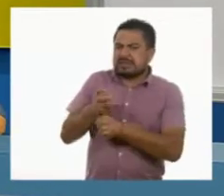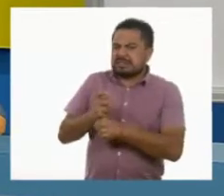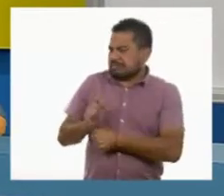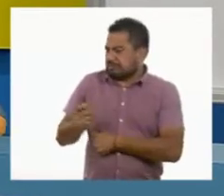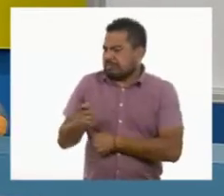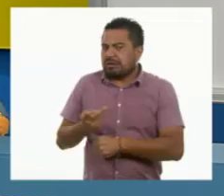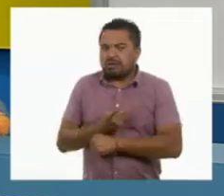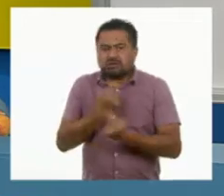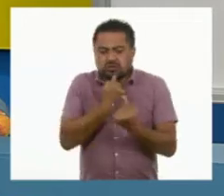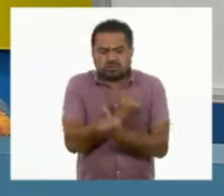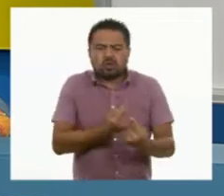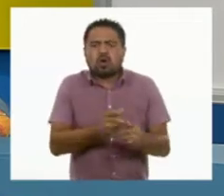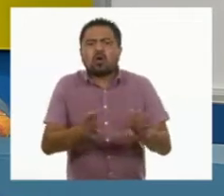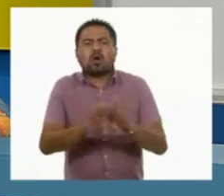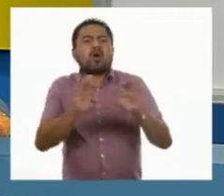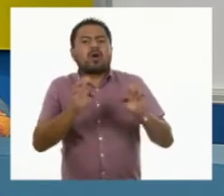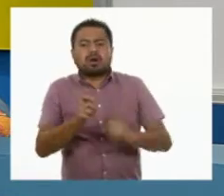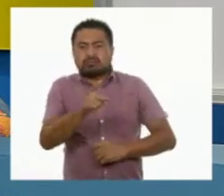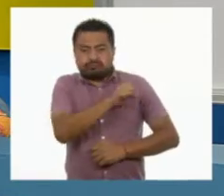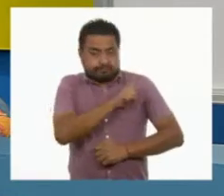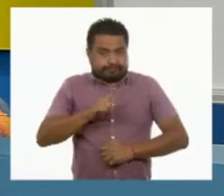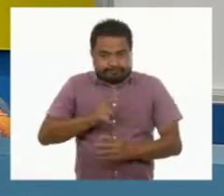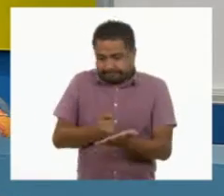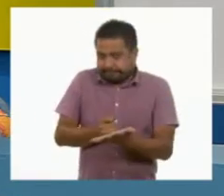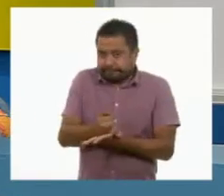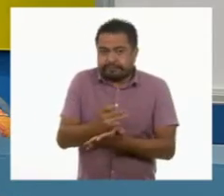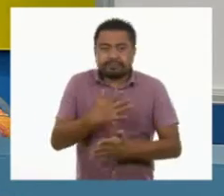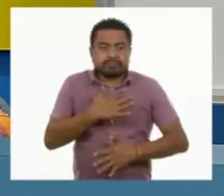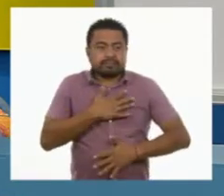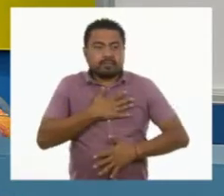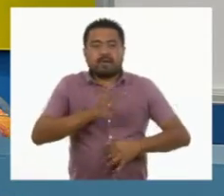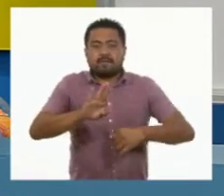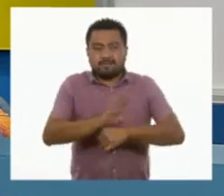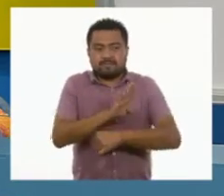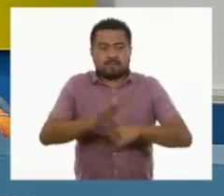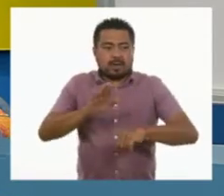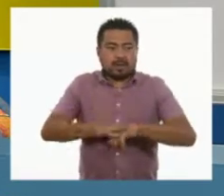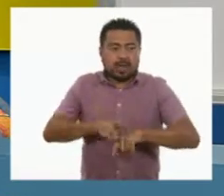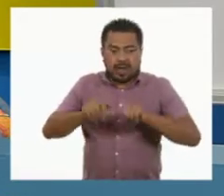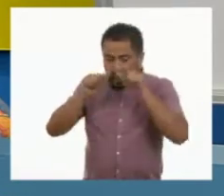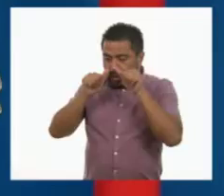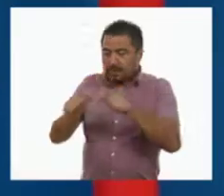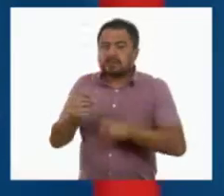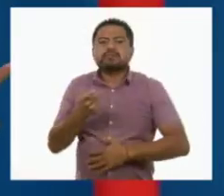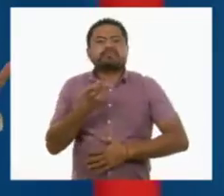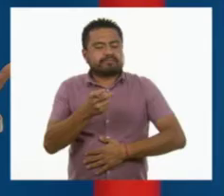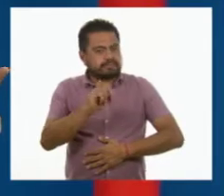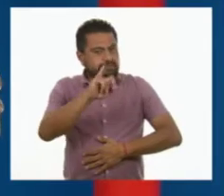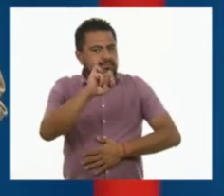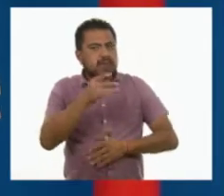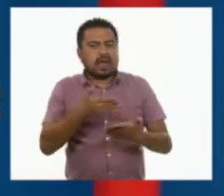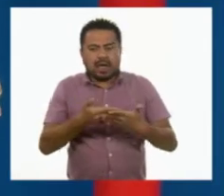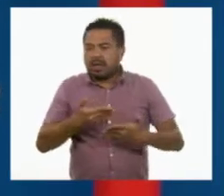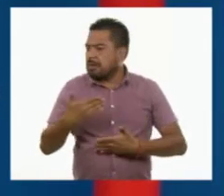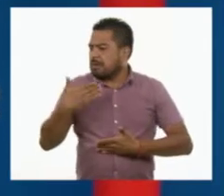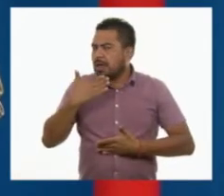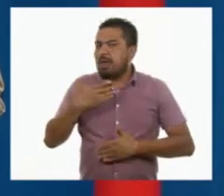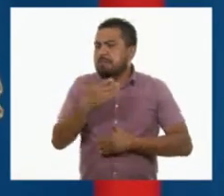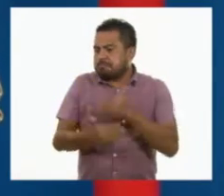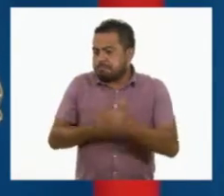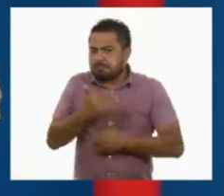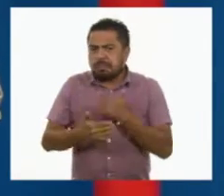¿Cómo están las niñas y niños? Debemos de tomar decisiones que los beneficien. Exacto. Vamos bien y estamos